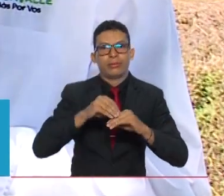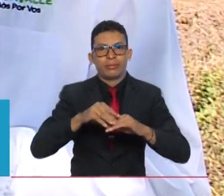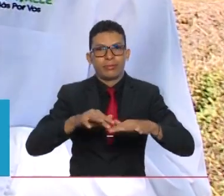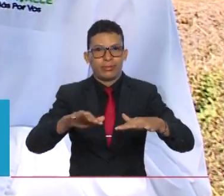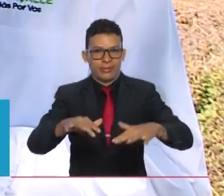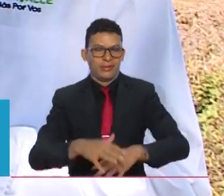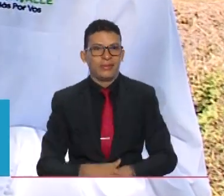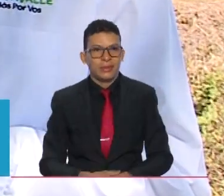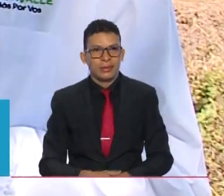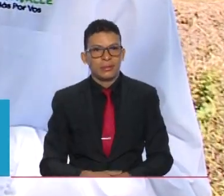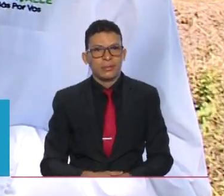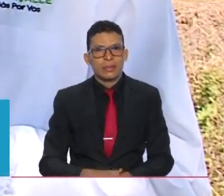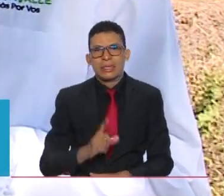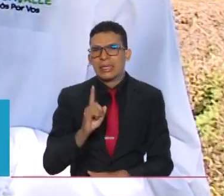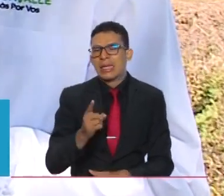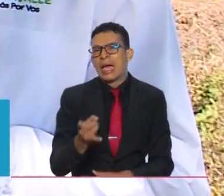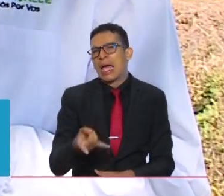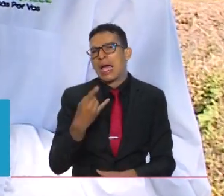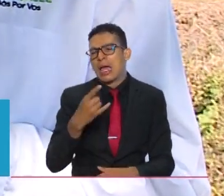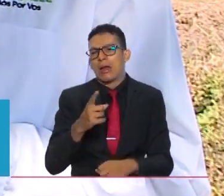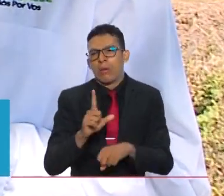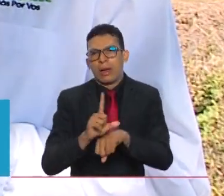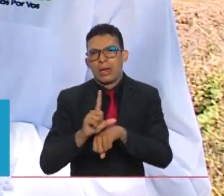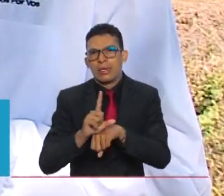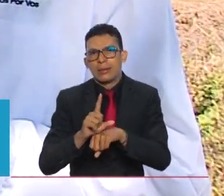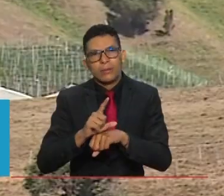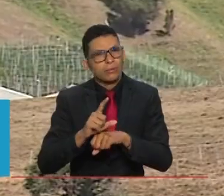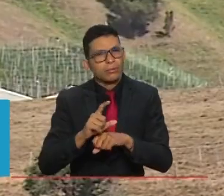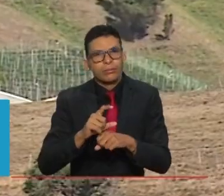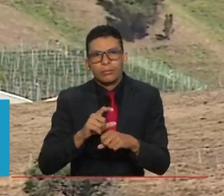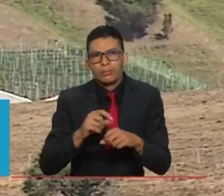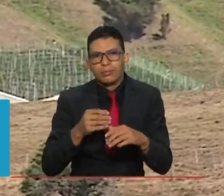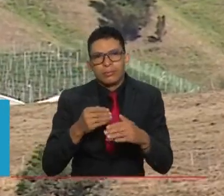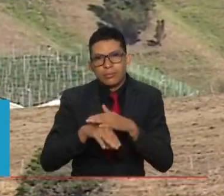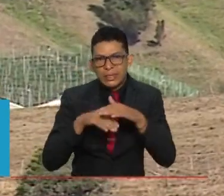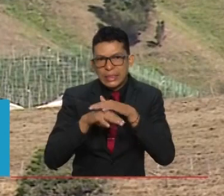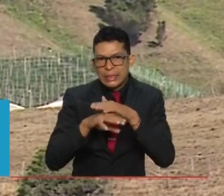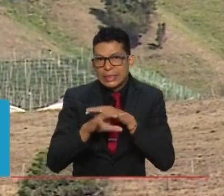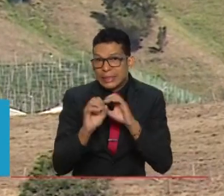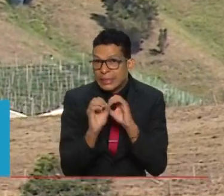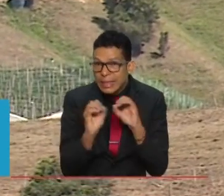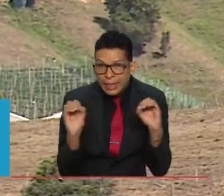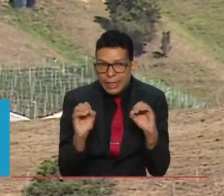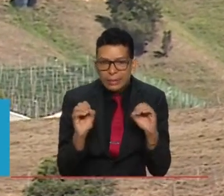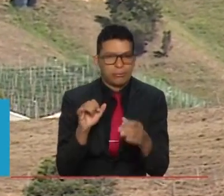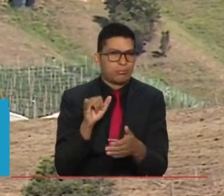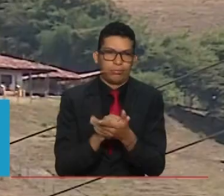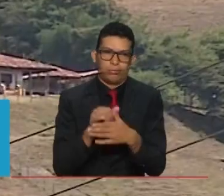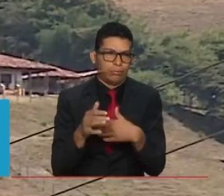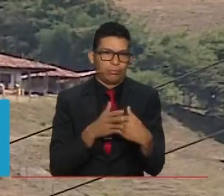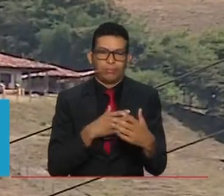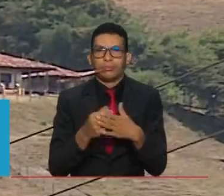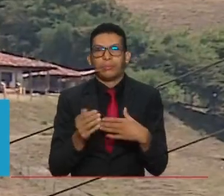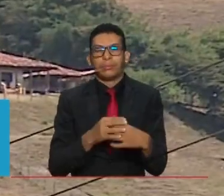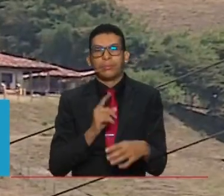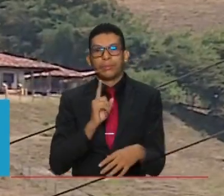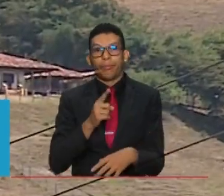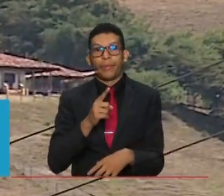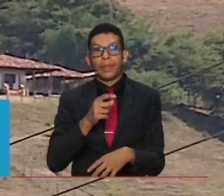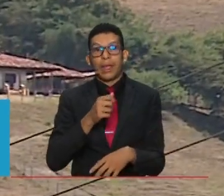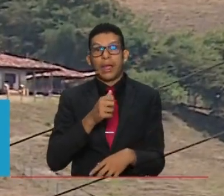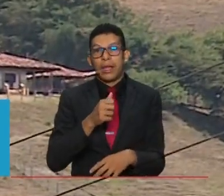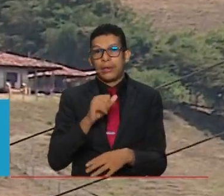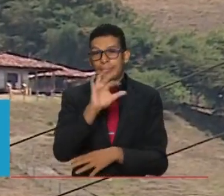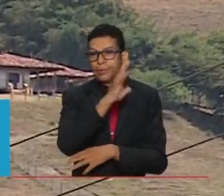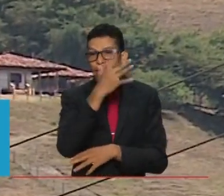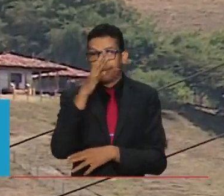entrara ningún litro, ningún metro cúbico de los ríos afluentes, y asimismo las plantas no